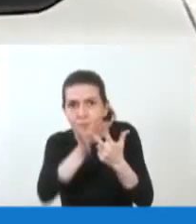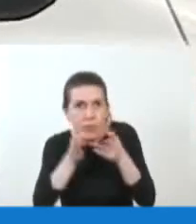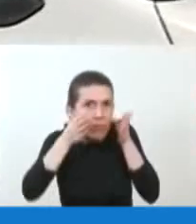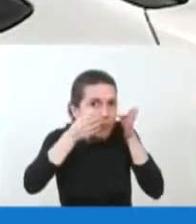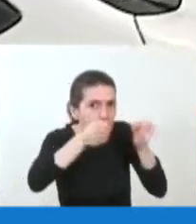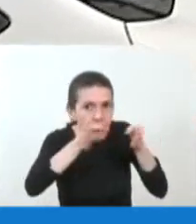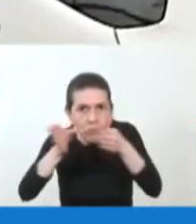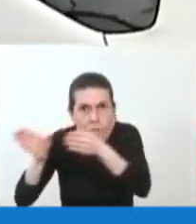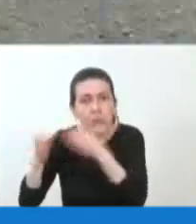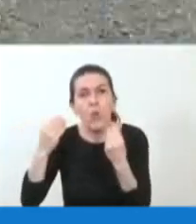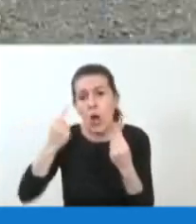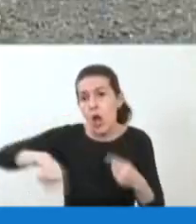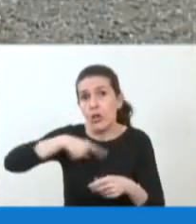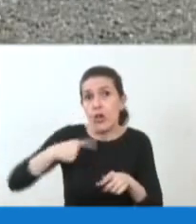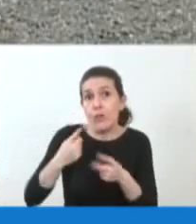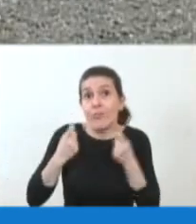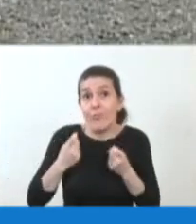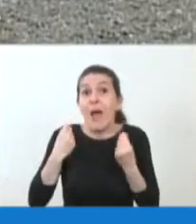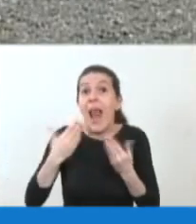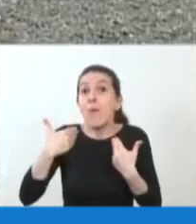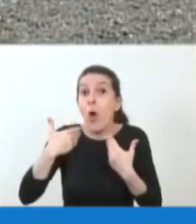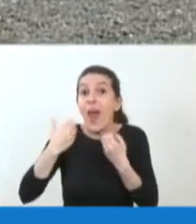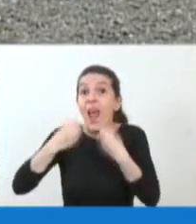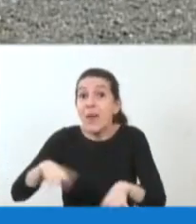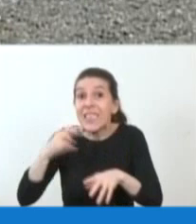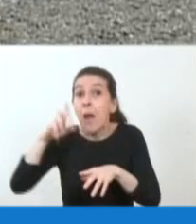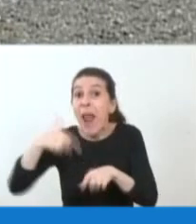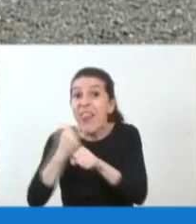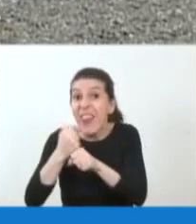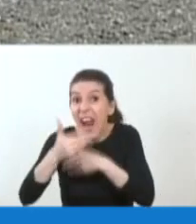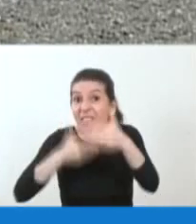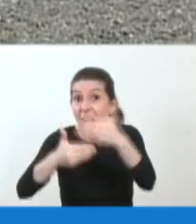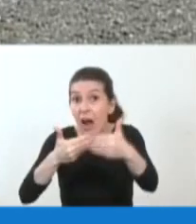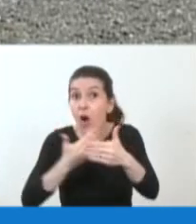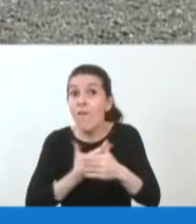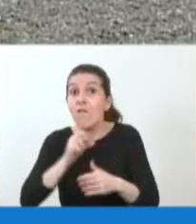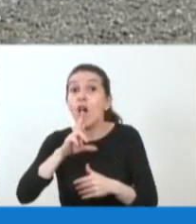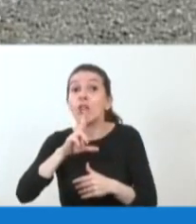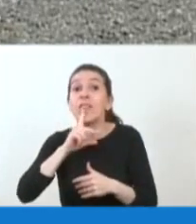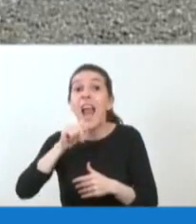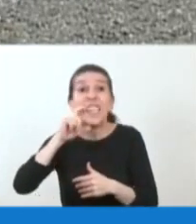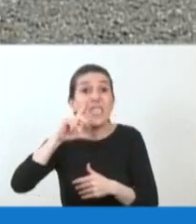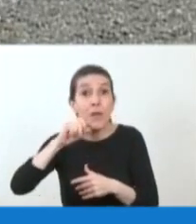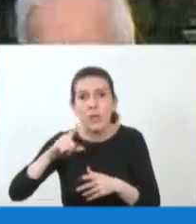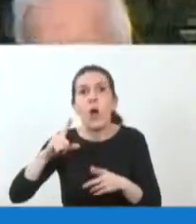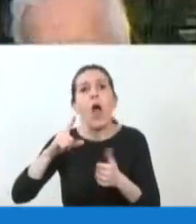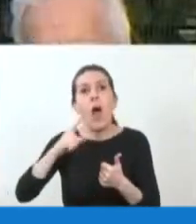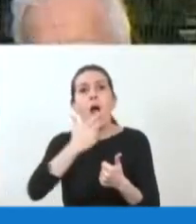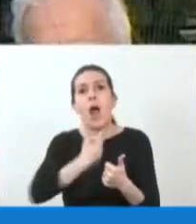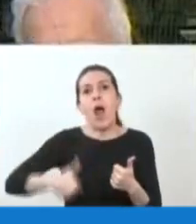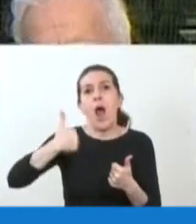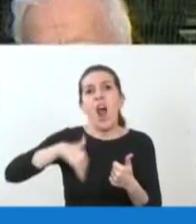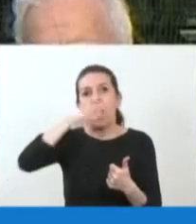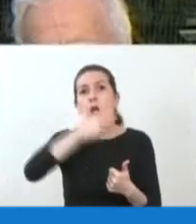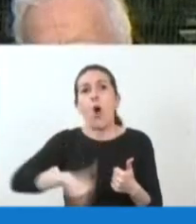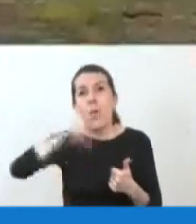nosotros precisamos para que este programa se desarrolle es la articulación del gobierno nacional del gobierno provincial y de los gobiernos